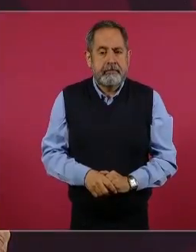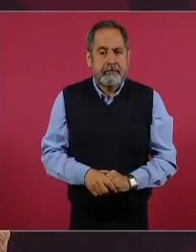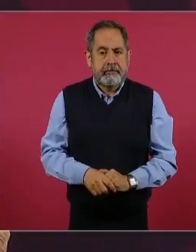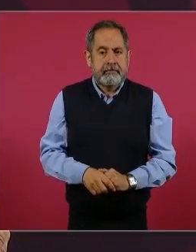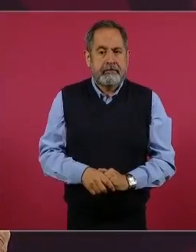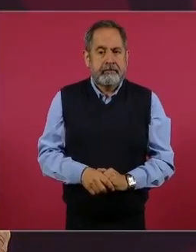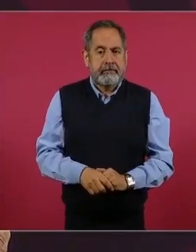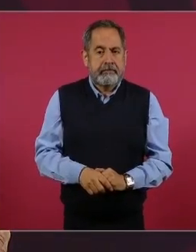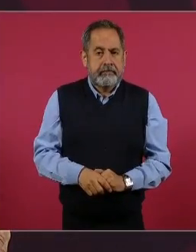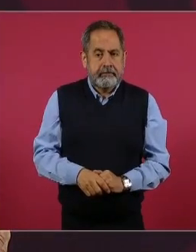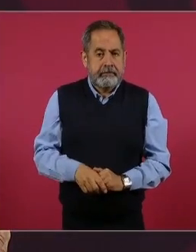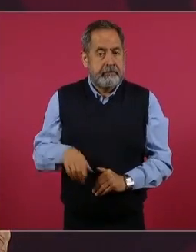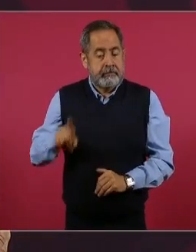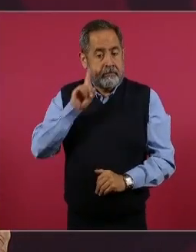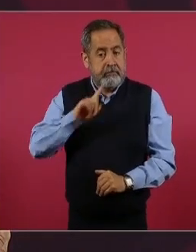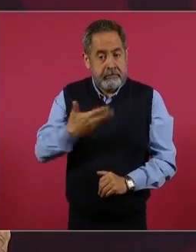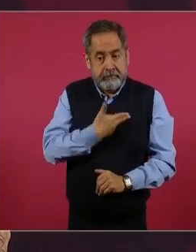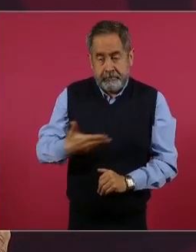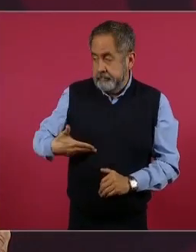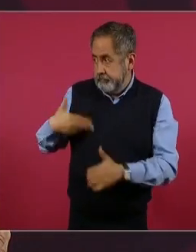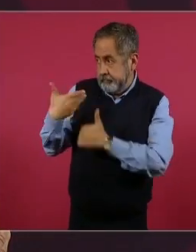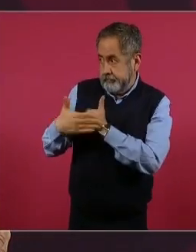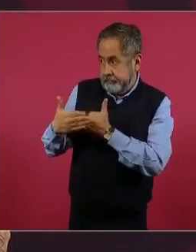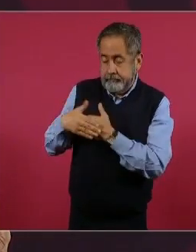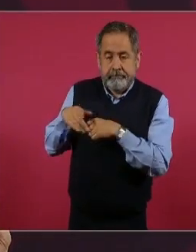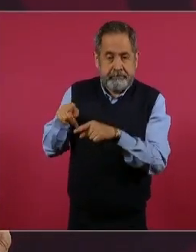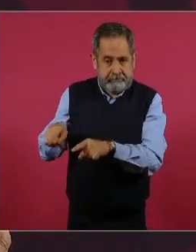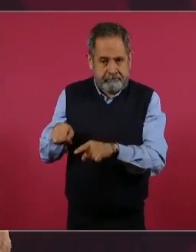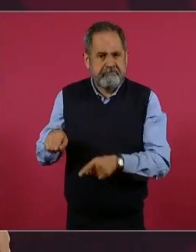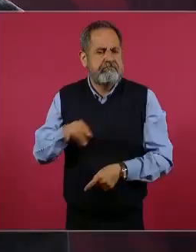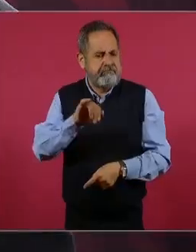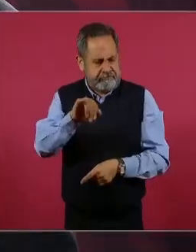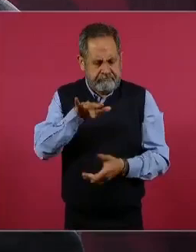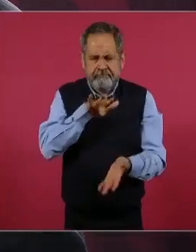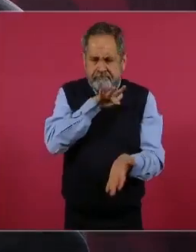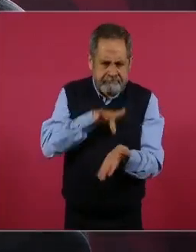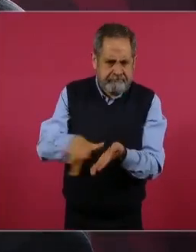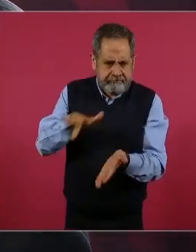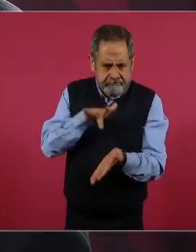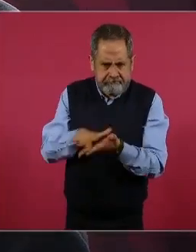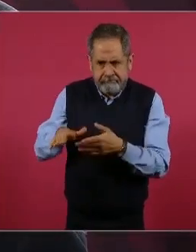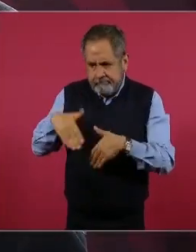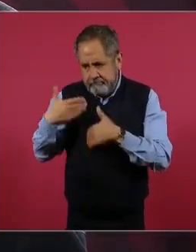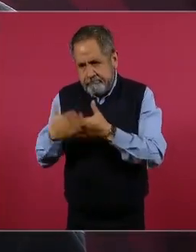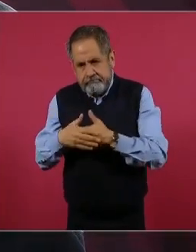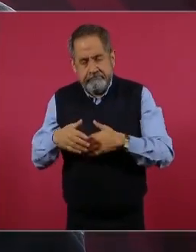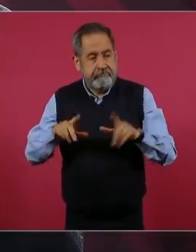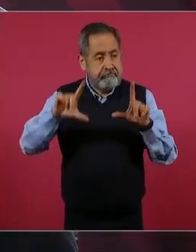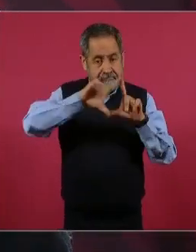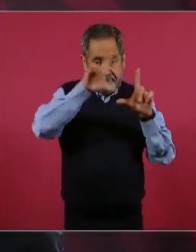La presidenta electa va a apoyar mucho el centro,